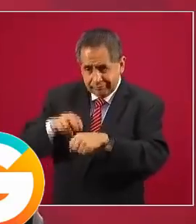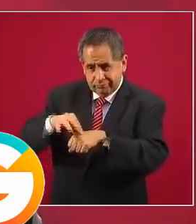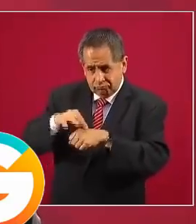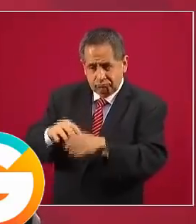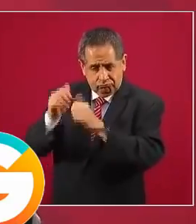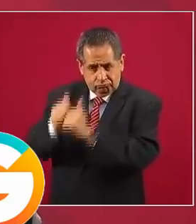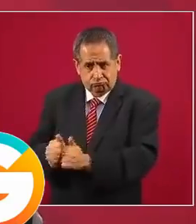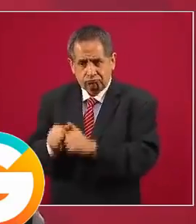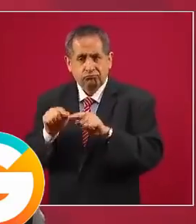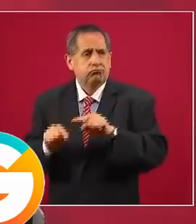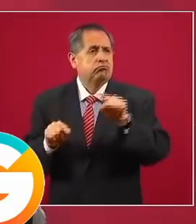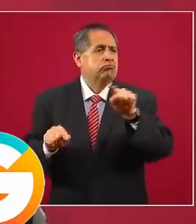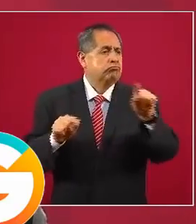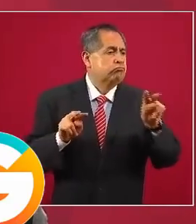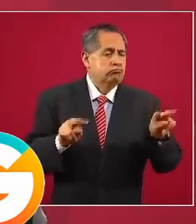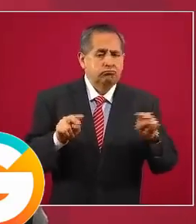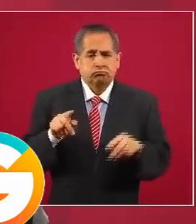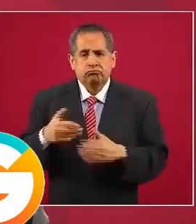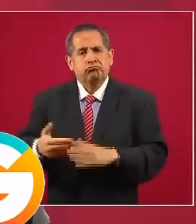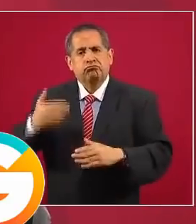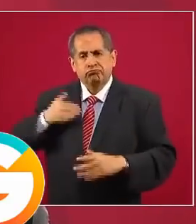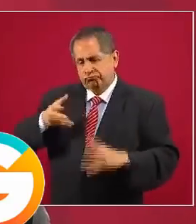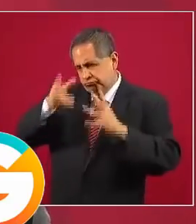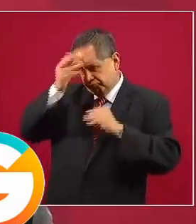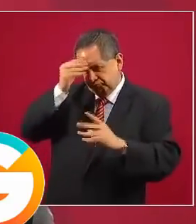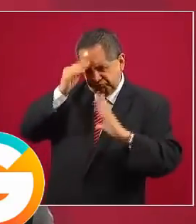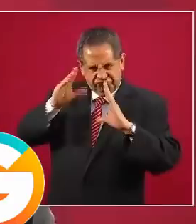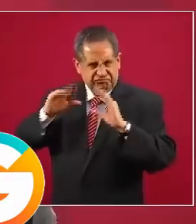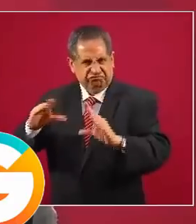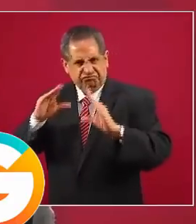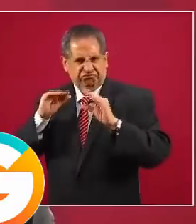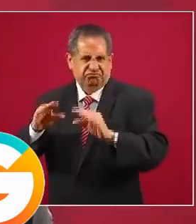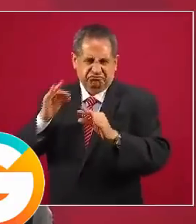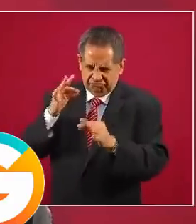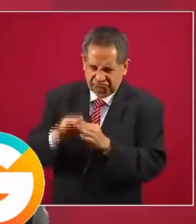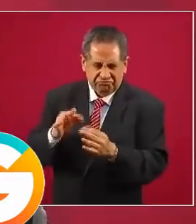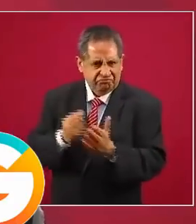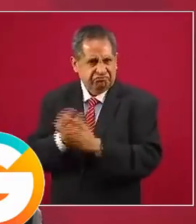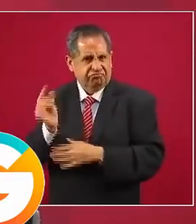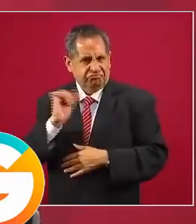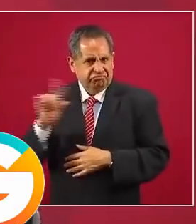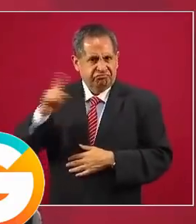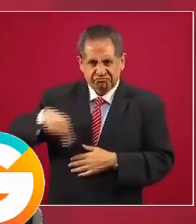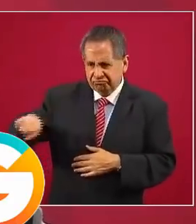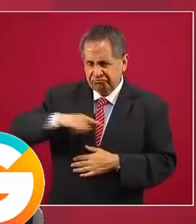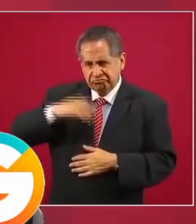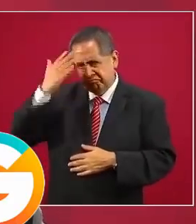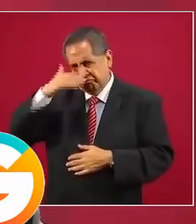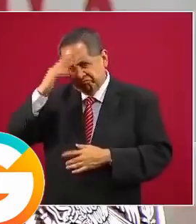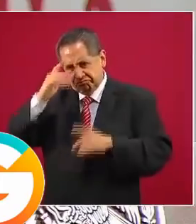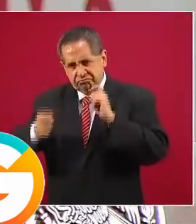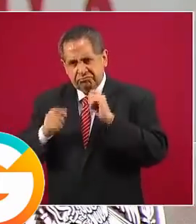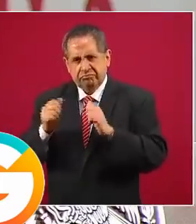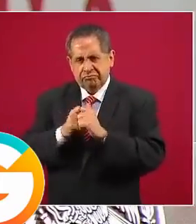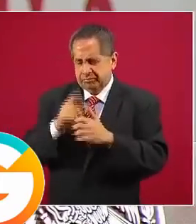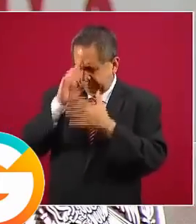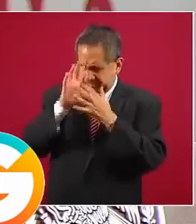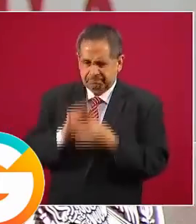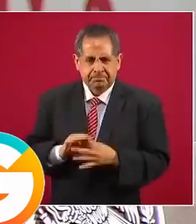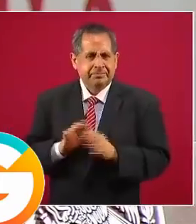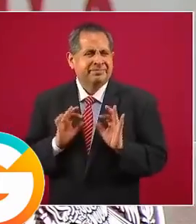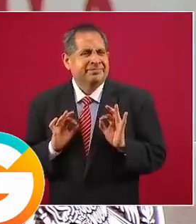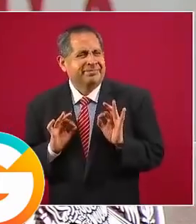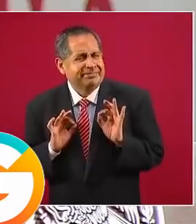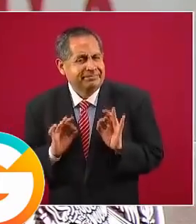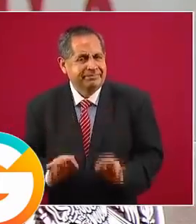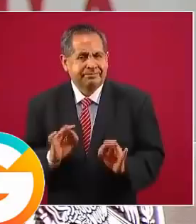territorio, bien formados, disciplinados, profesionales, con mística.